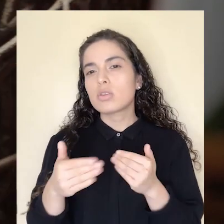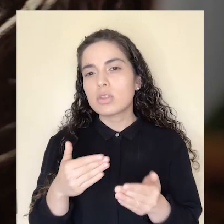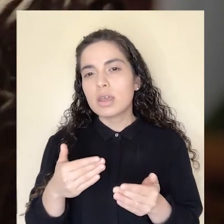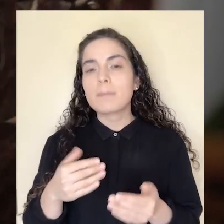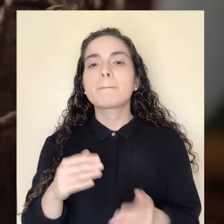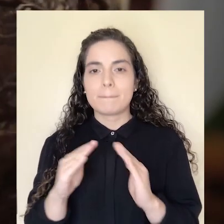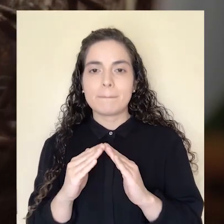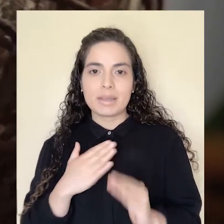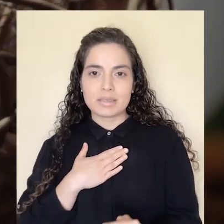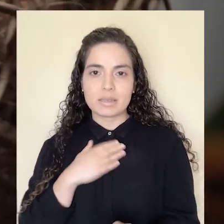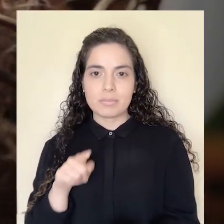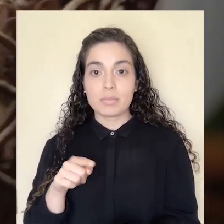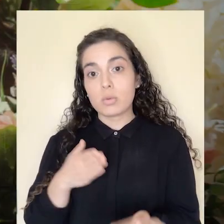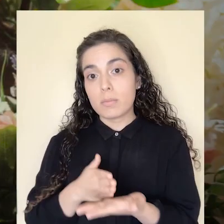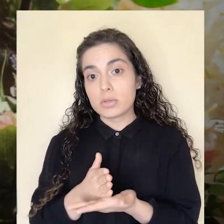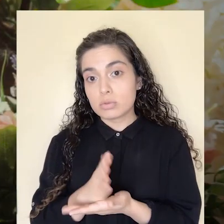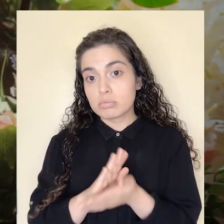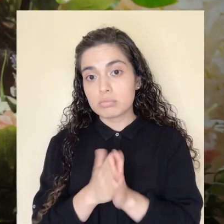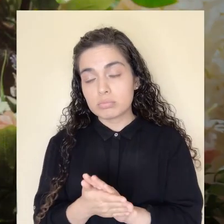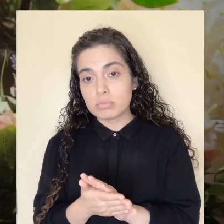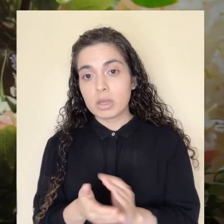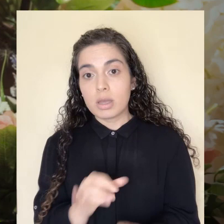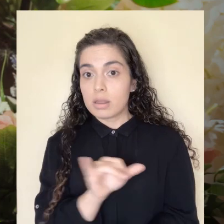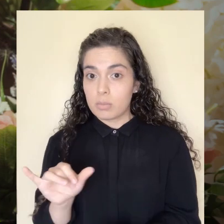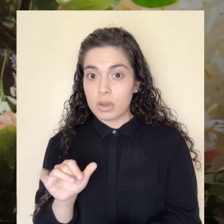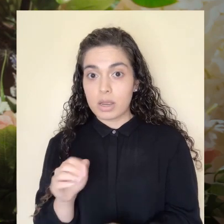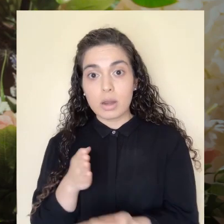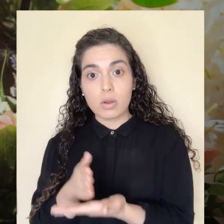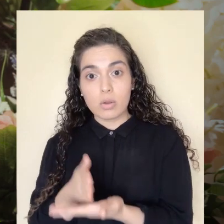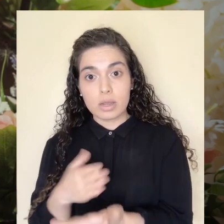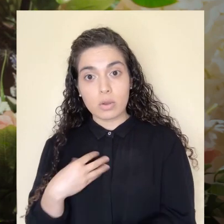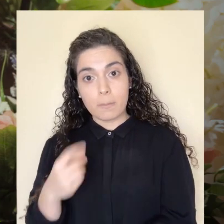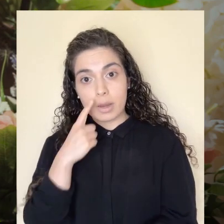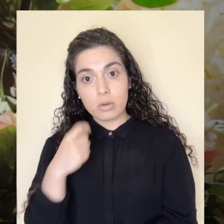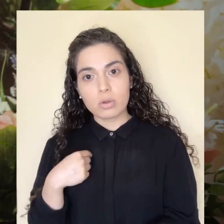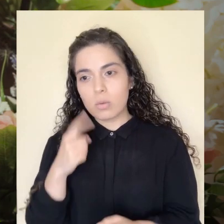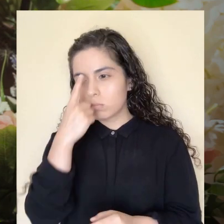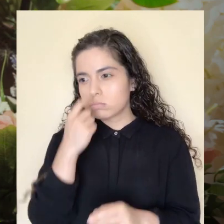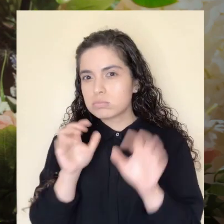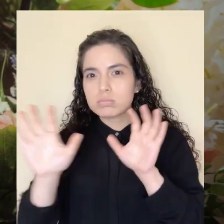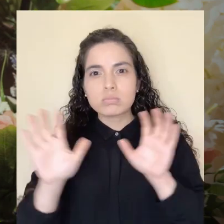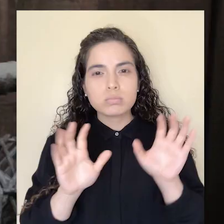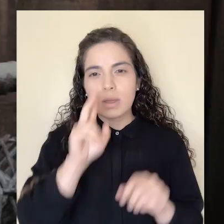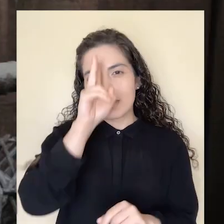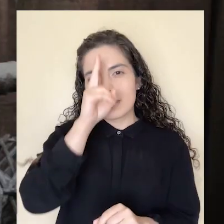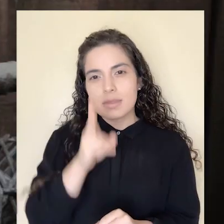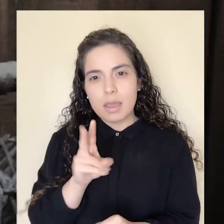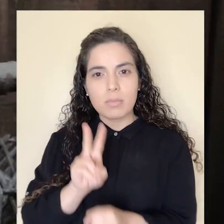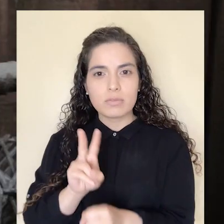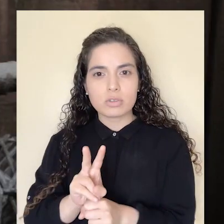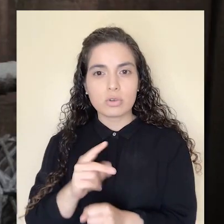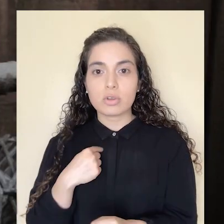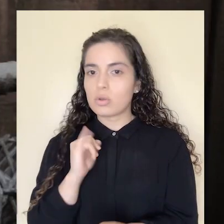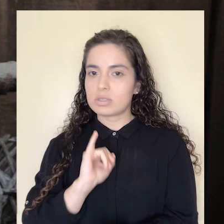casa. Y así empezó todo. Y después, con todo esto, en el mismo colegio de mi hijo empecé a decorar para el día profesor.